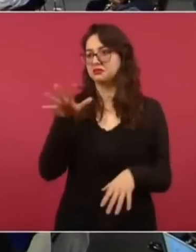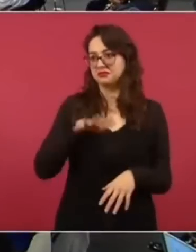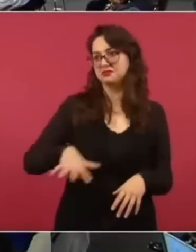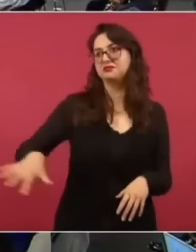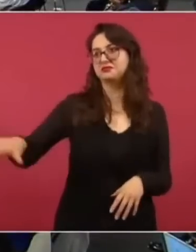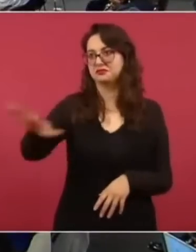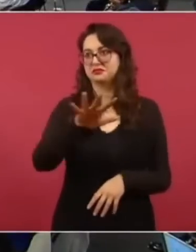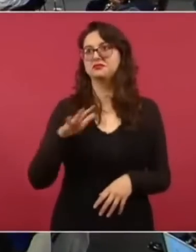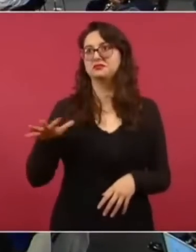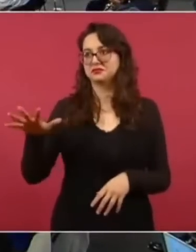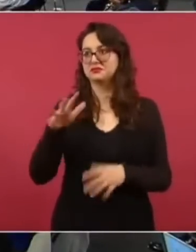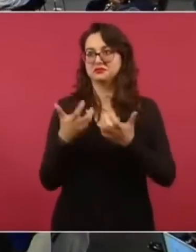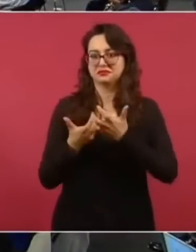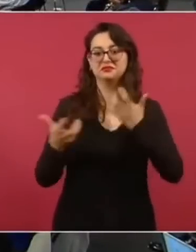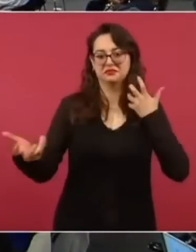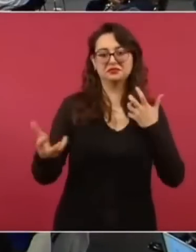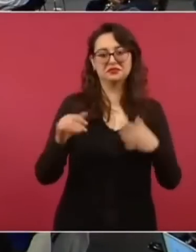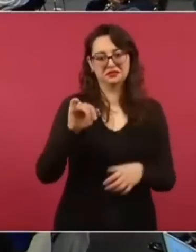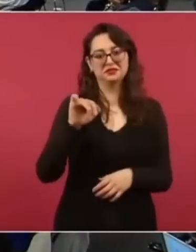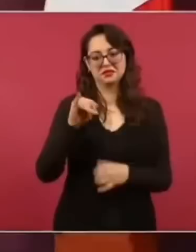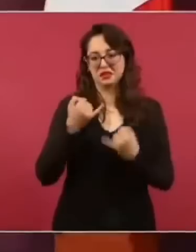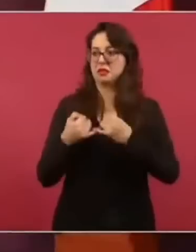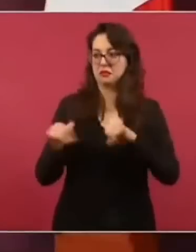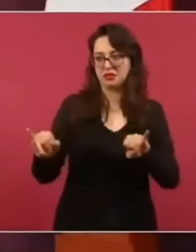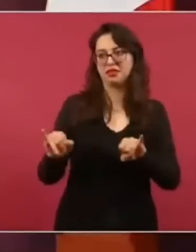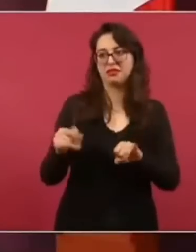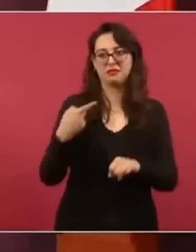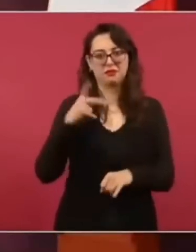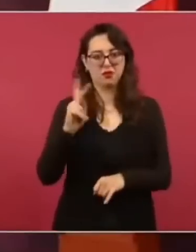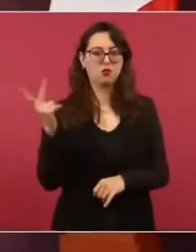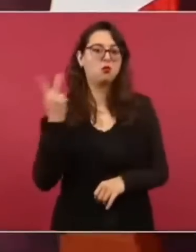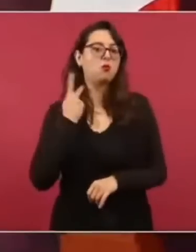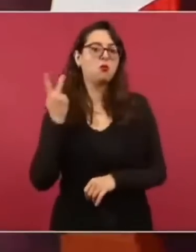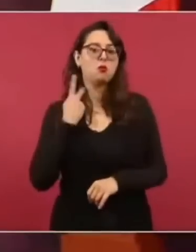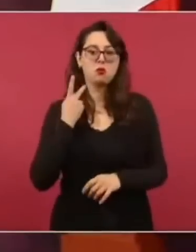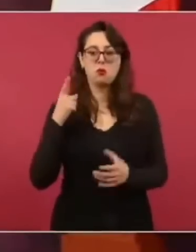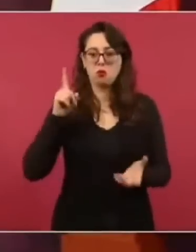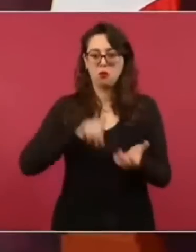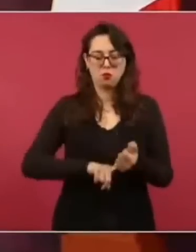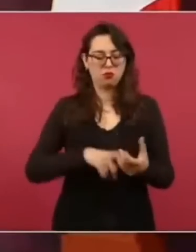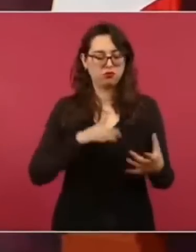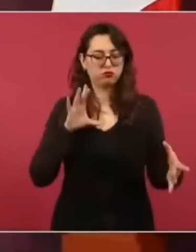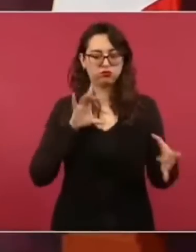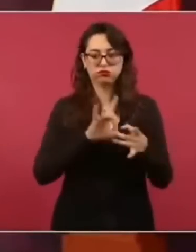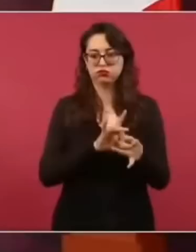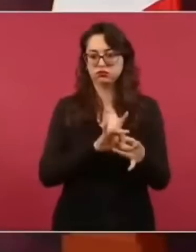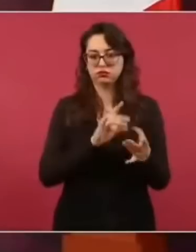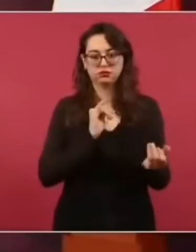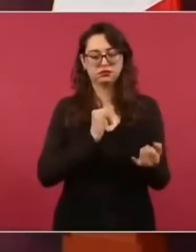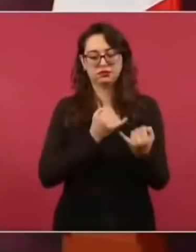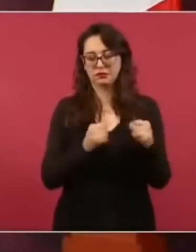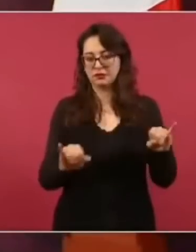poder. Entonces se engañaron mucho. Nosotros tuvimos que padecer